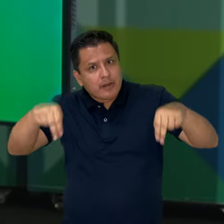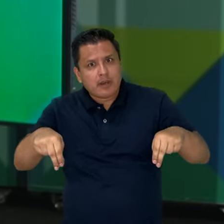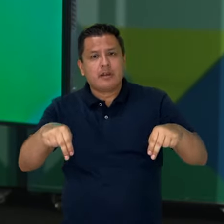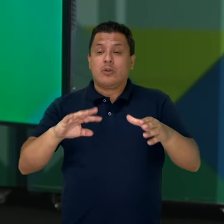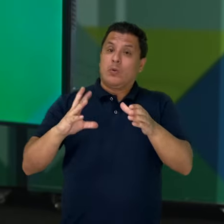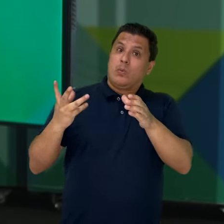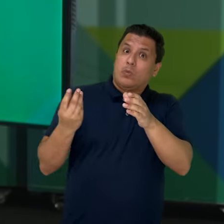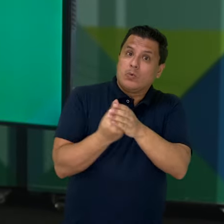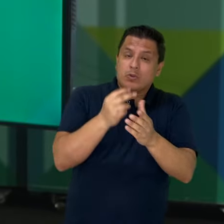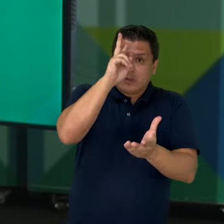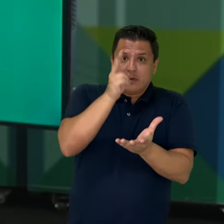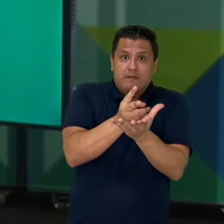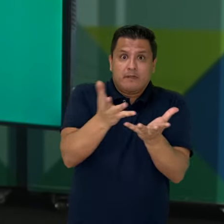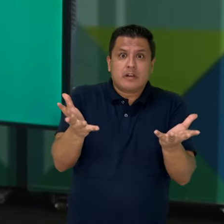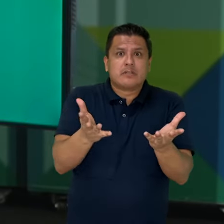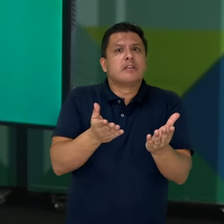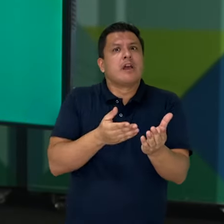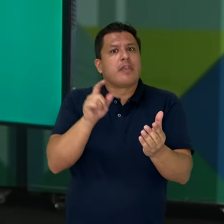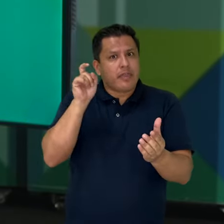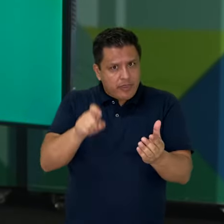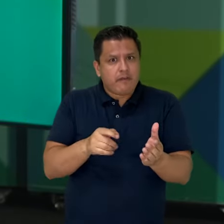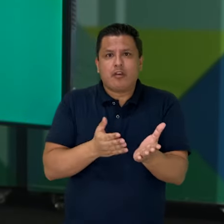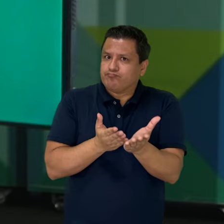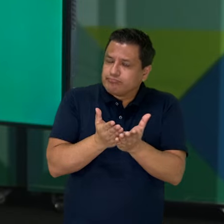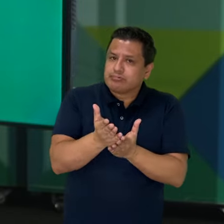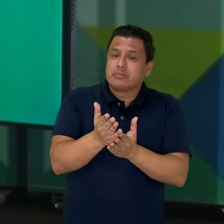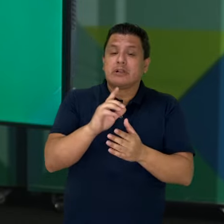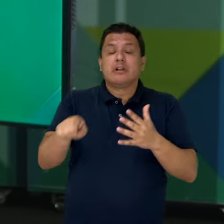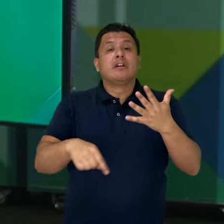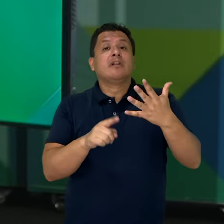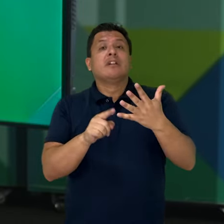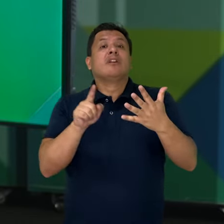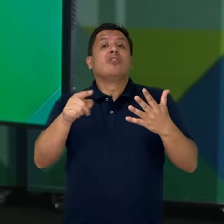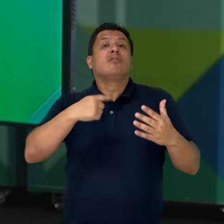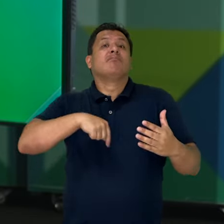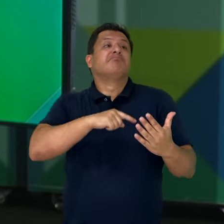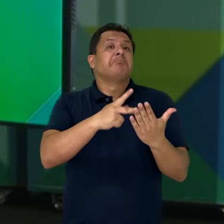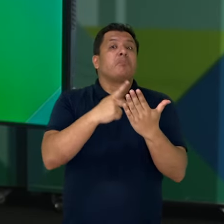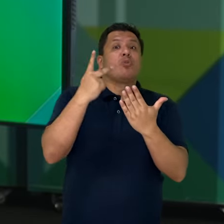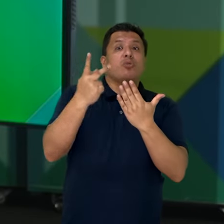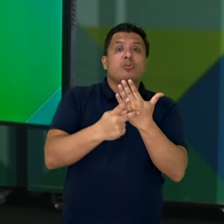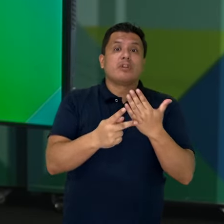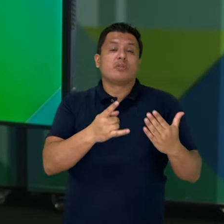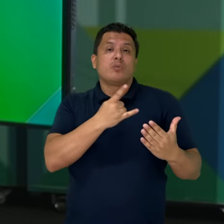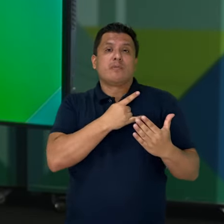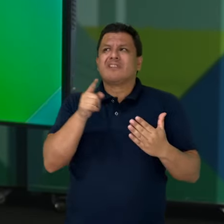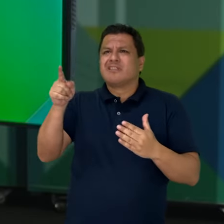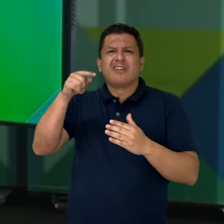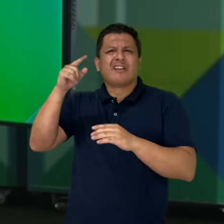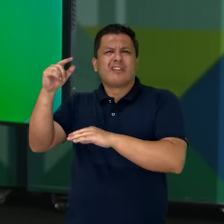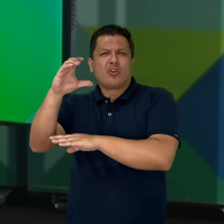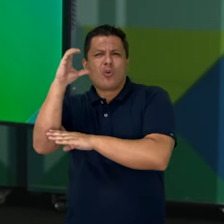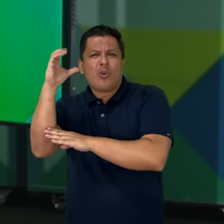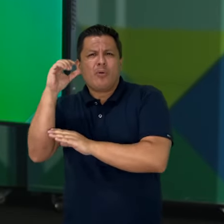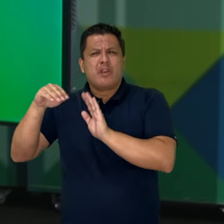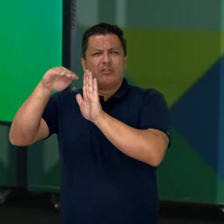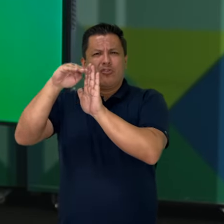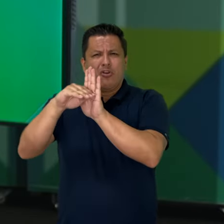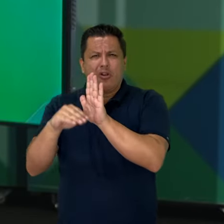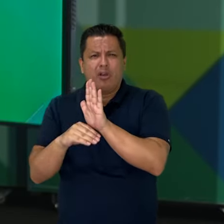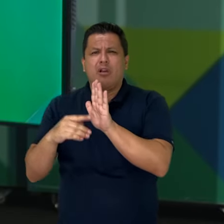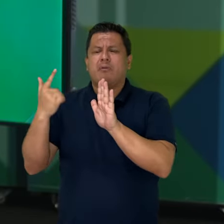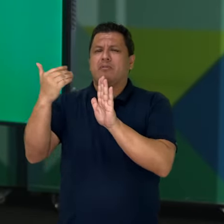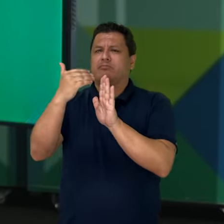asuntos de género inclusión y diversidad y la articulación de nuestro proyecto universitario con las agendas de